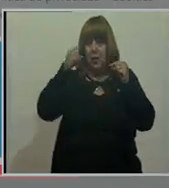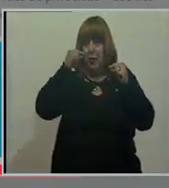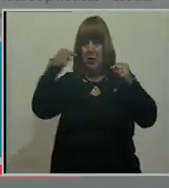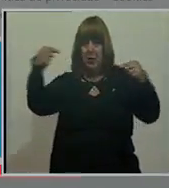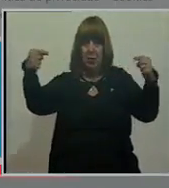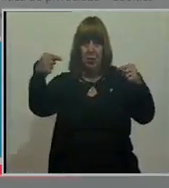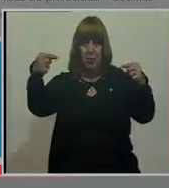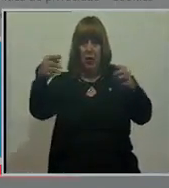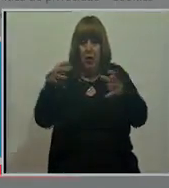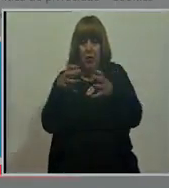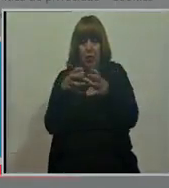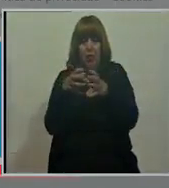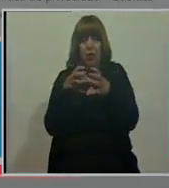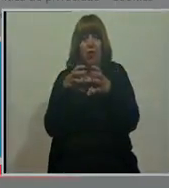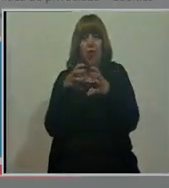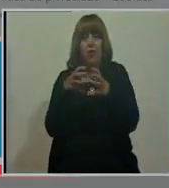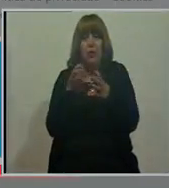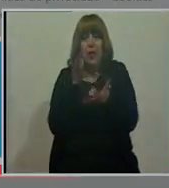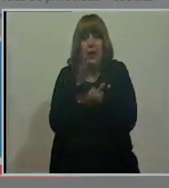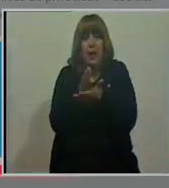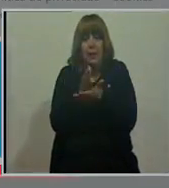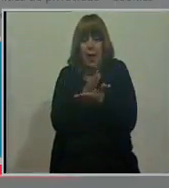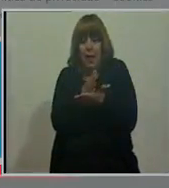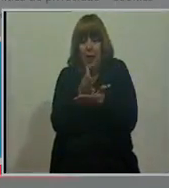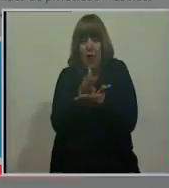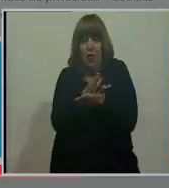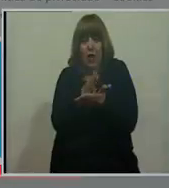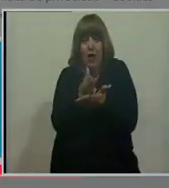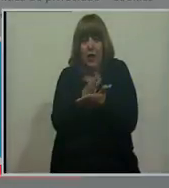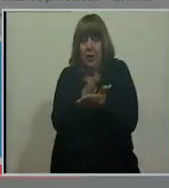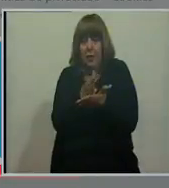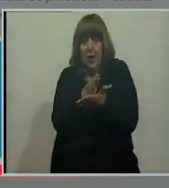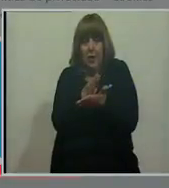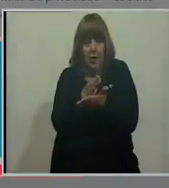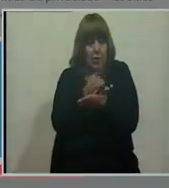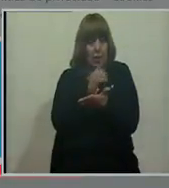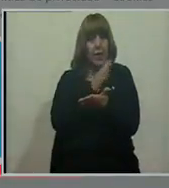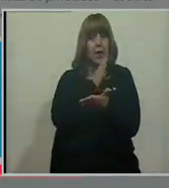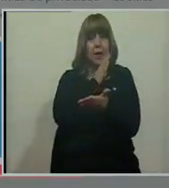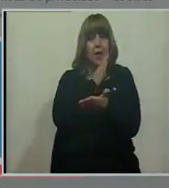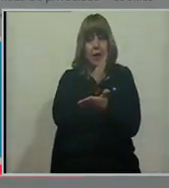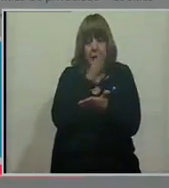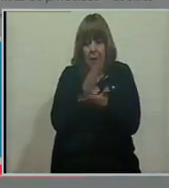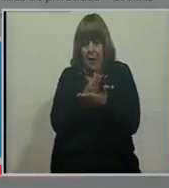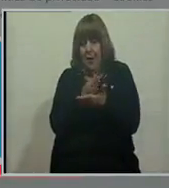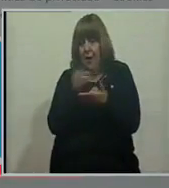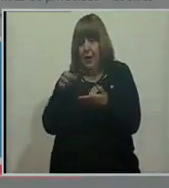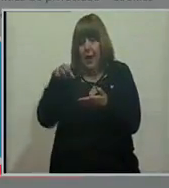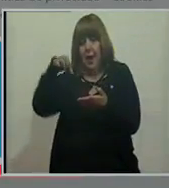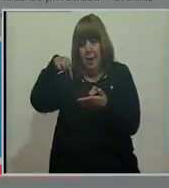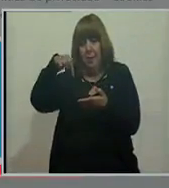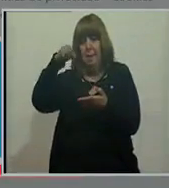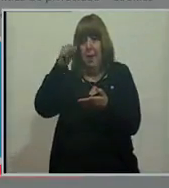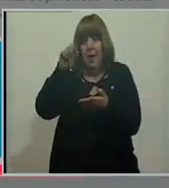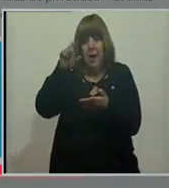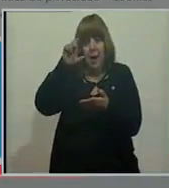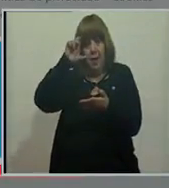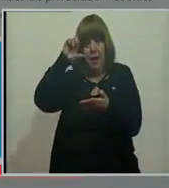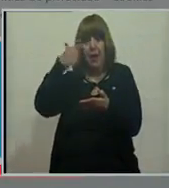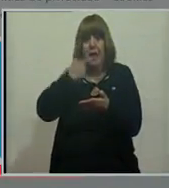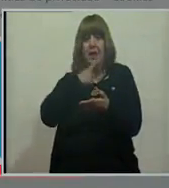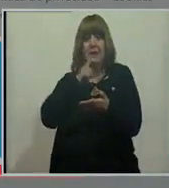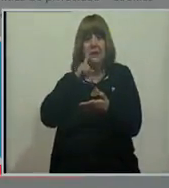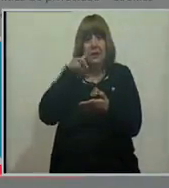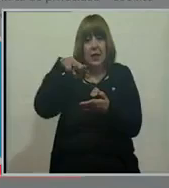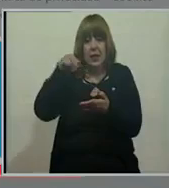partido de fútbol, una situación generada por un partido de fútbol que se está politizando. A ver, para mí primó acá una cuestión de